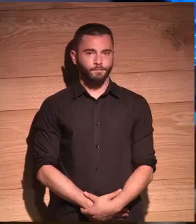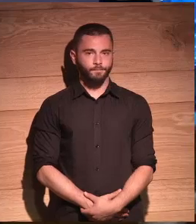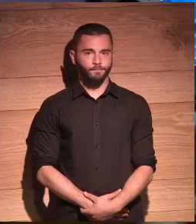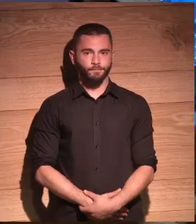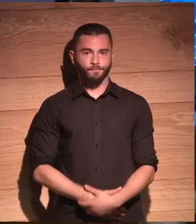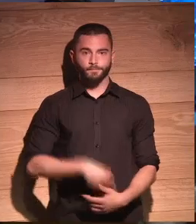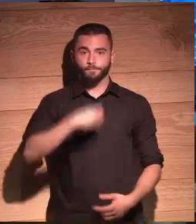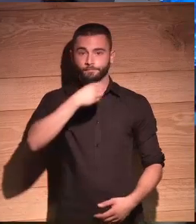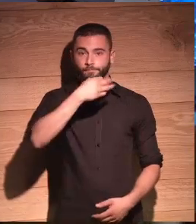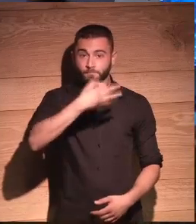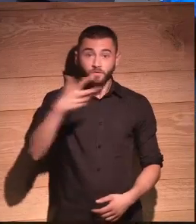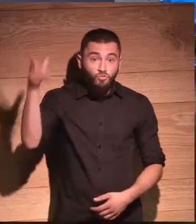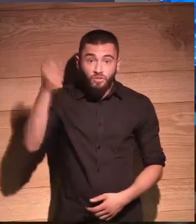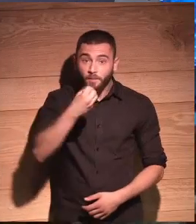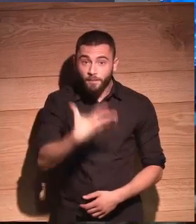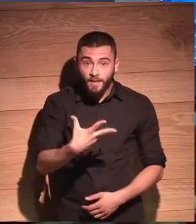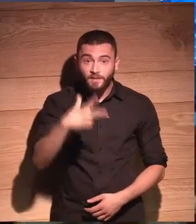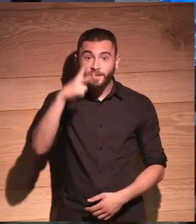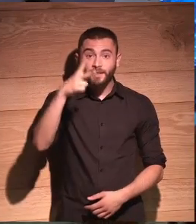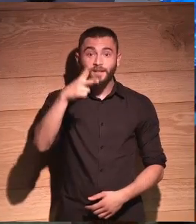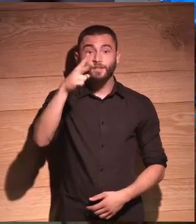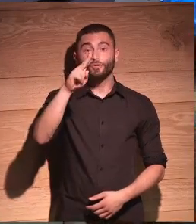Buenas, ¿se nos oye? Houston.